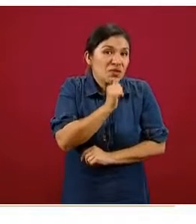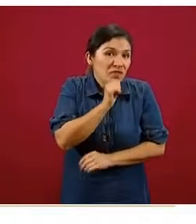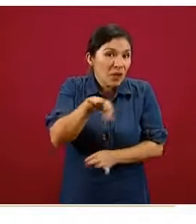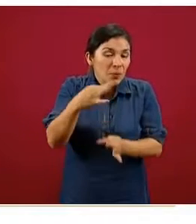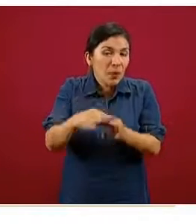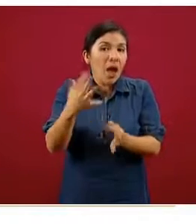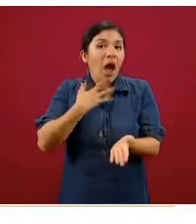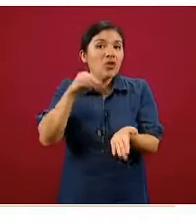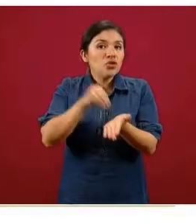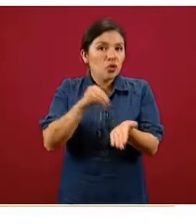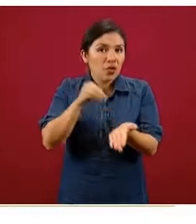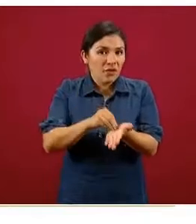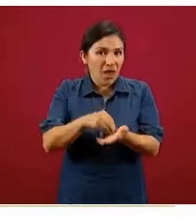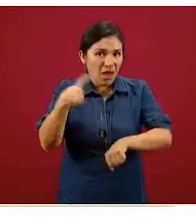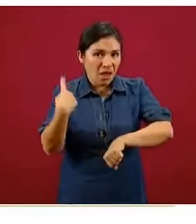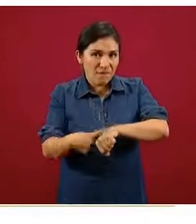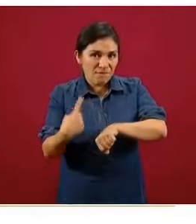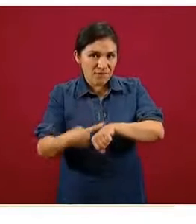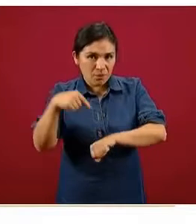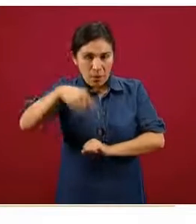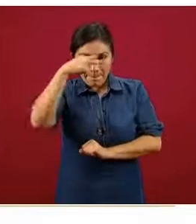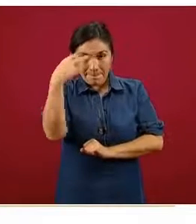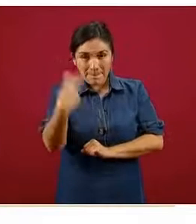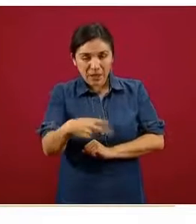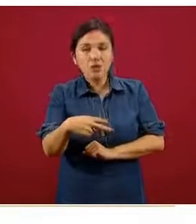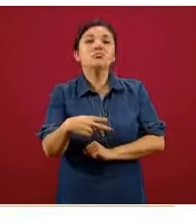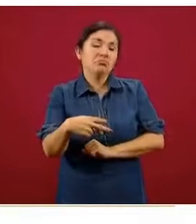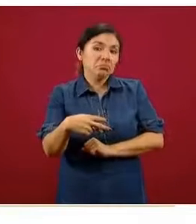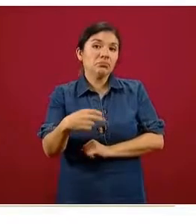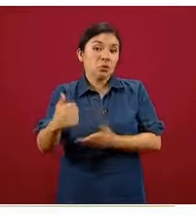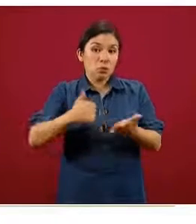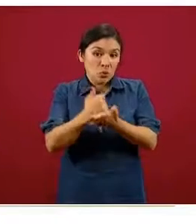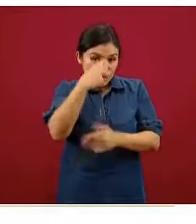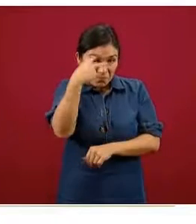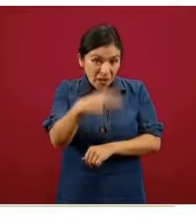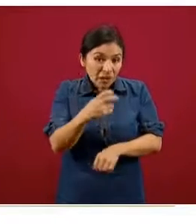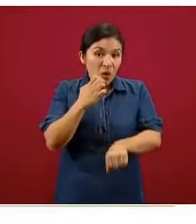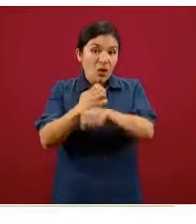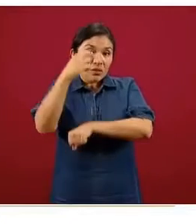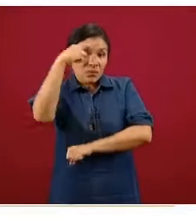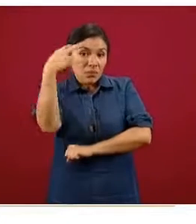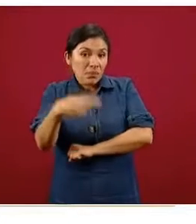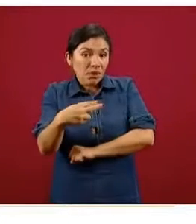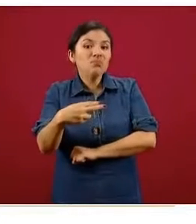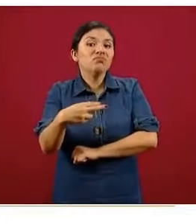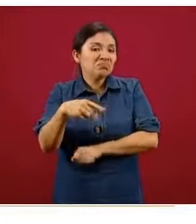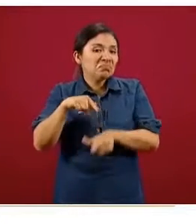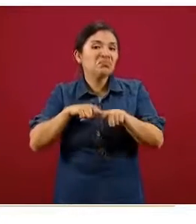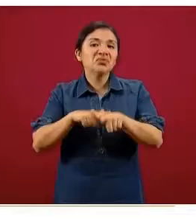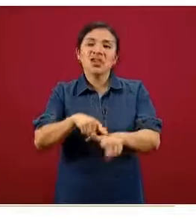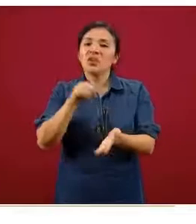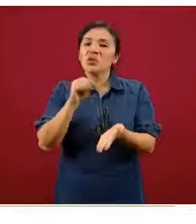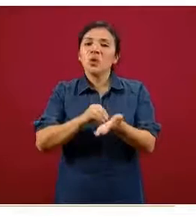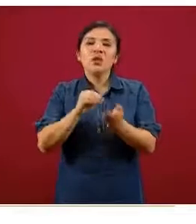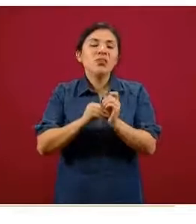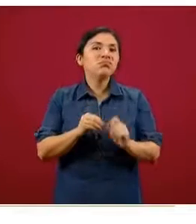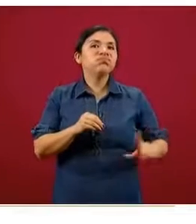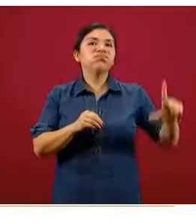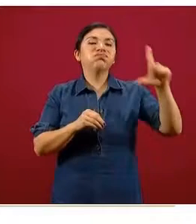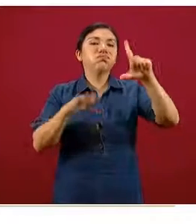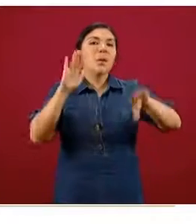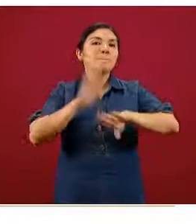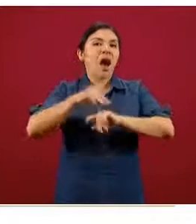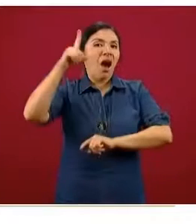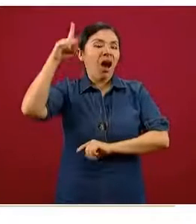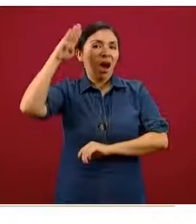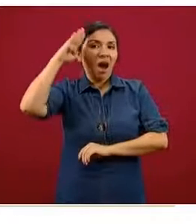están activos actualmente en México. Y bueno, Ciudad de México y el Estado de México mantienen todavía